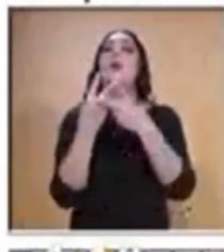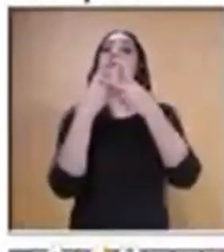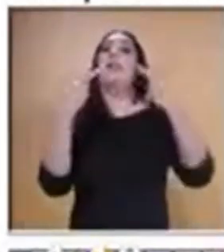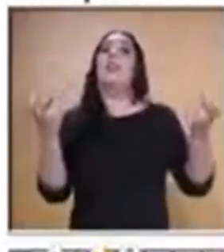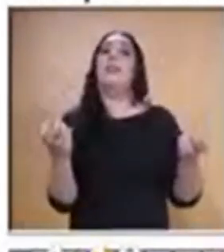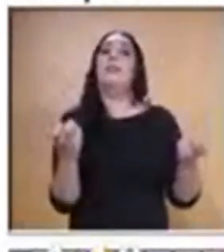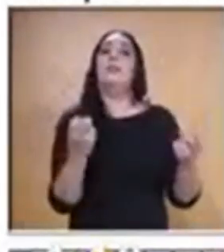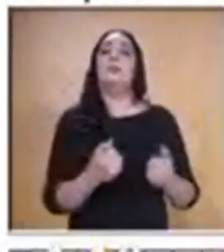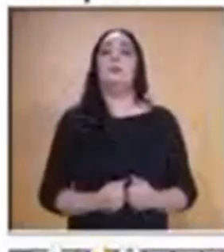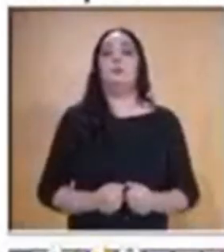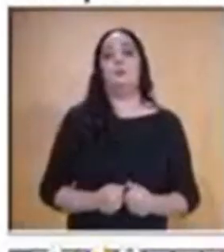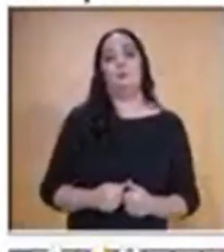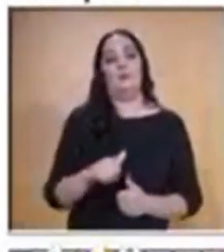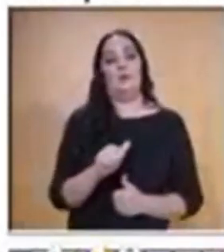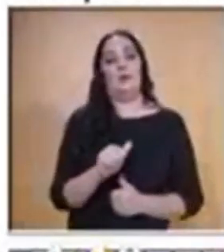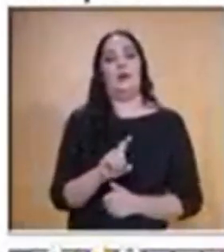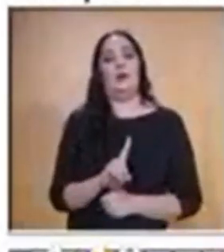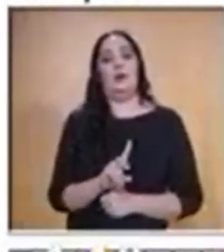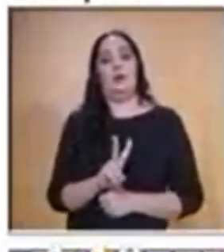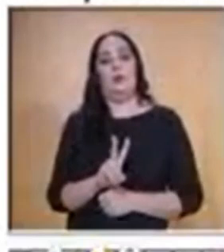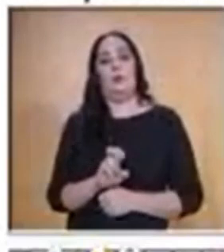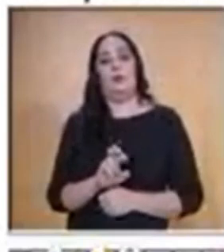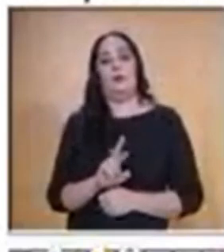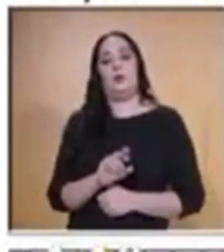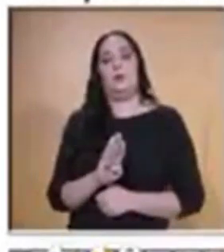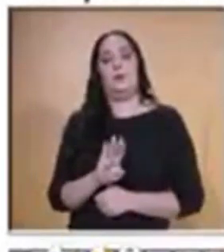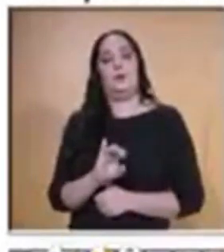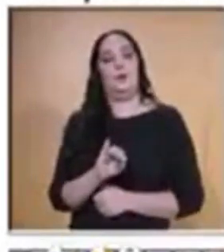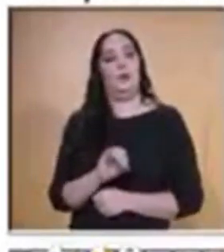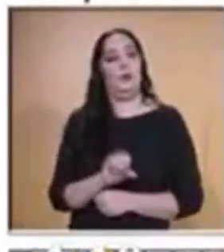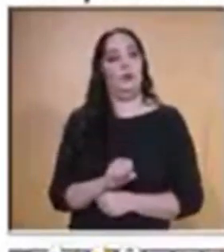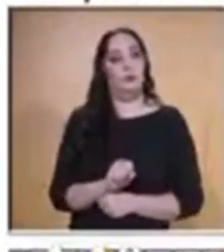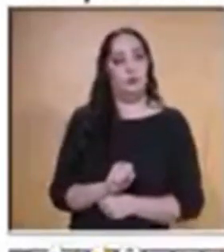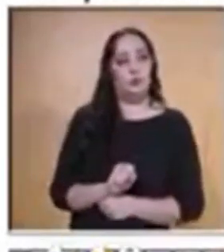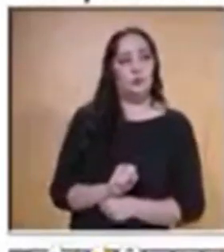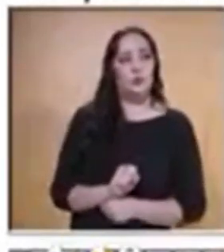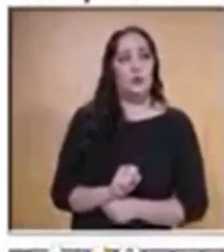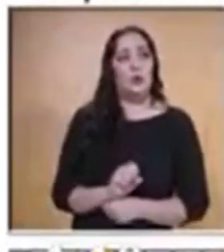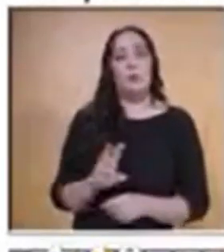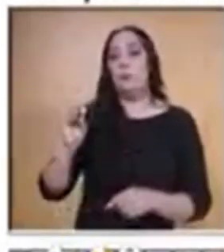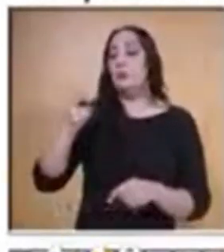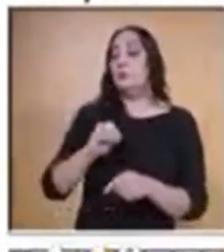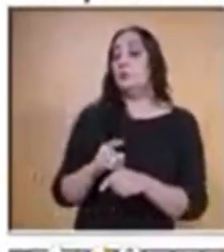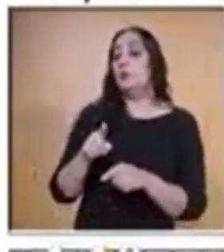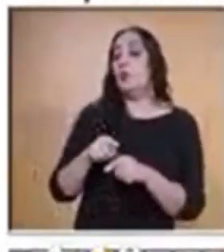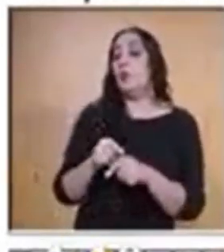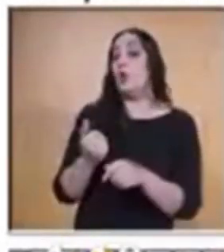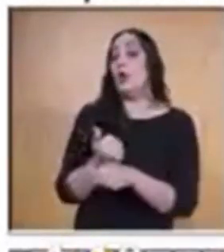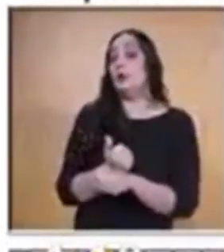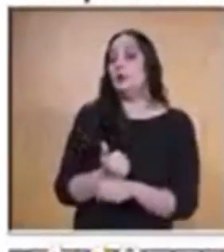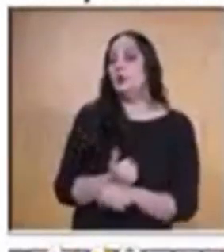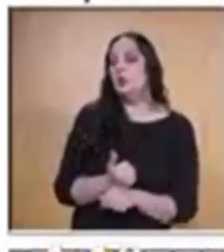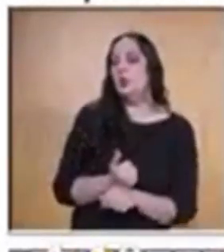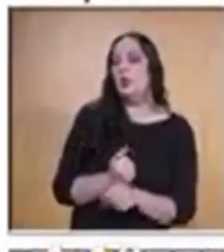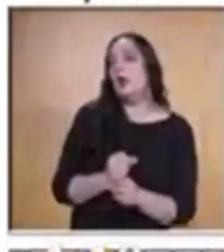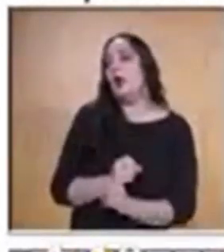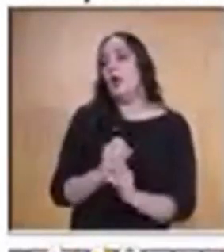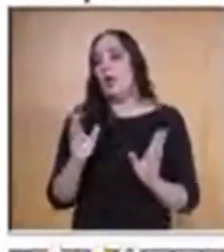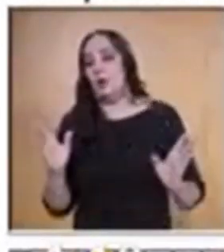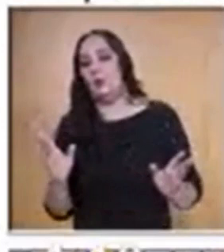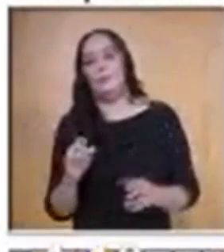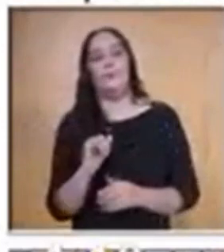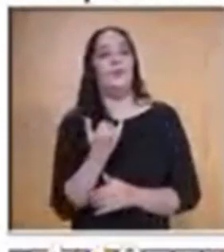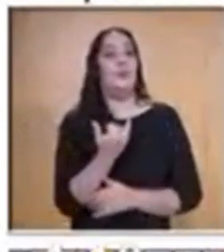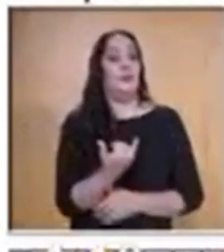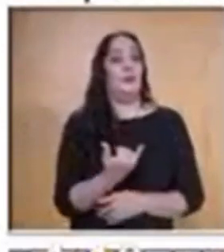Los adverbios, yo estoy observando que los marcamos de color azul. Así es. Azul celestito y los